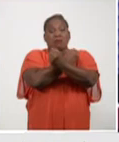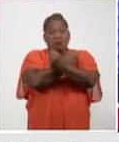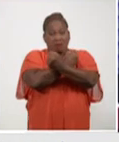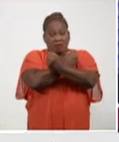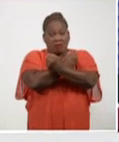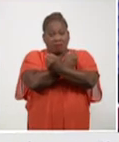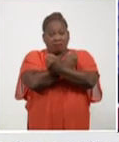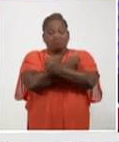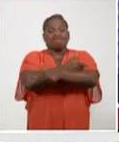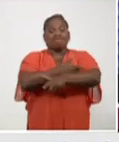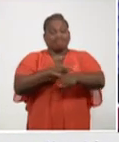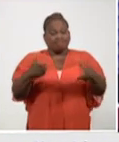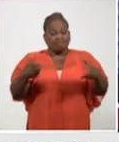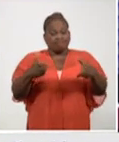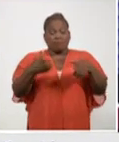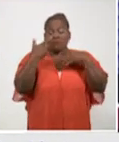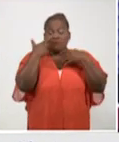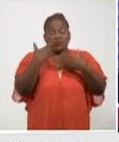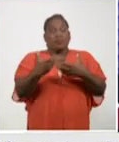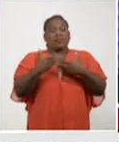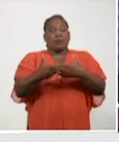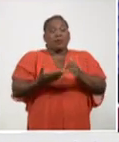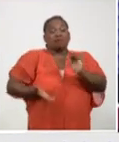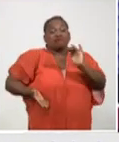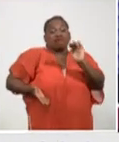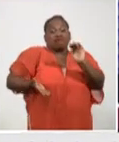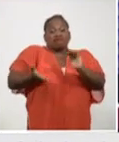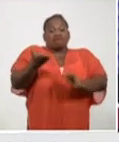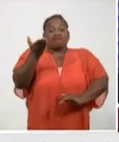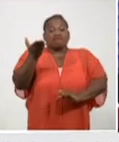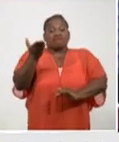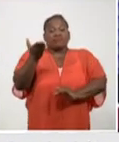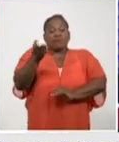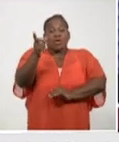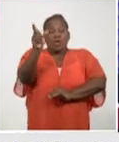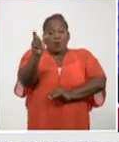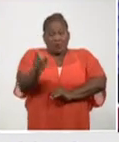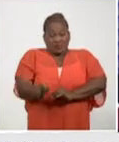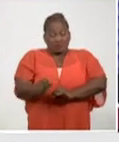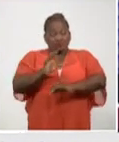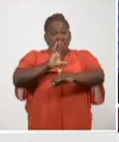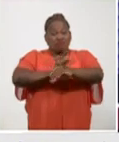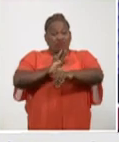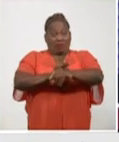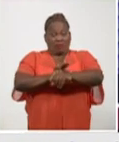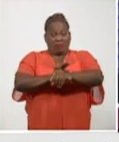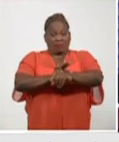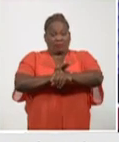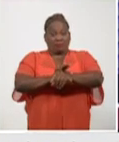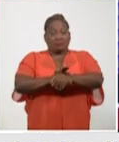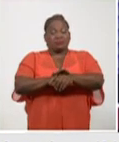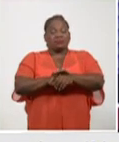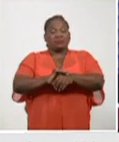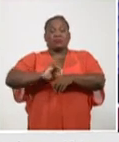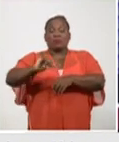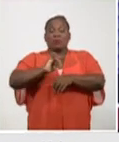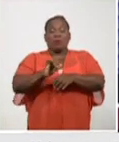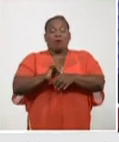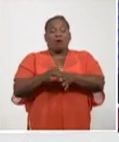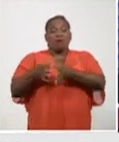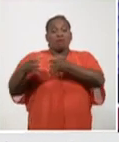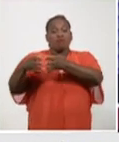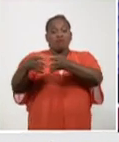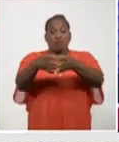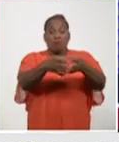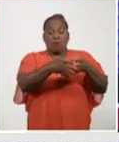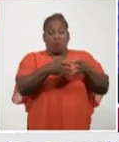todo cuando hay un incremento en el número de casos, cuando los grupos de